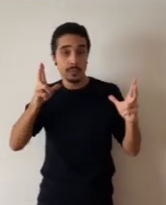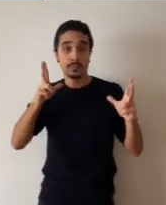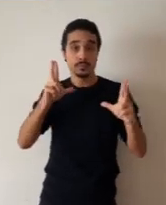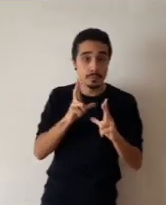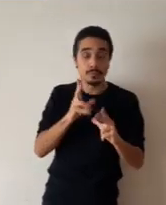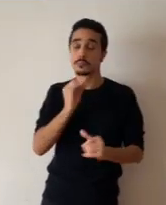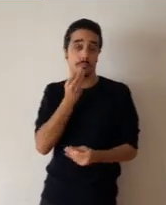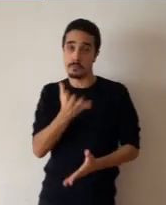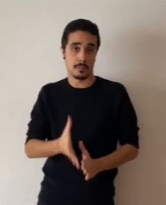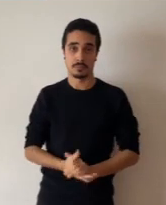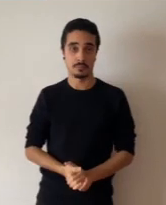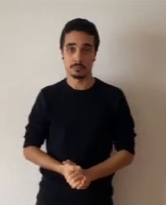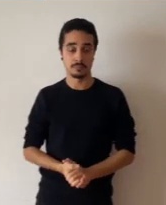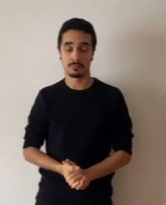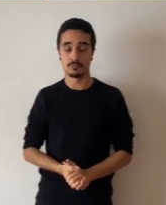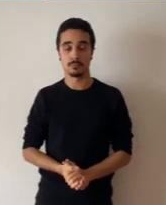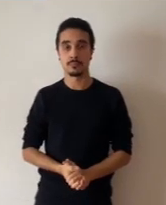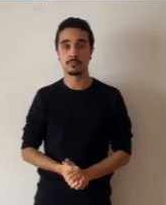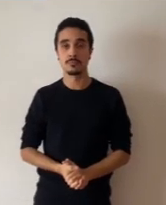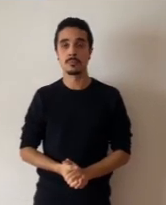ni para perder.